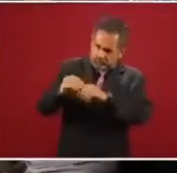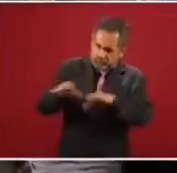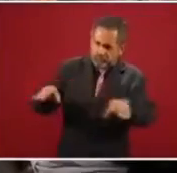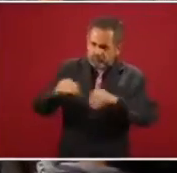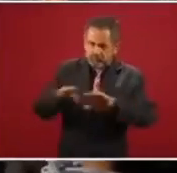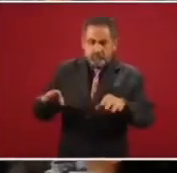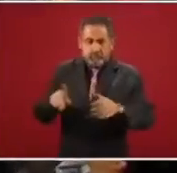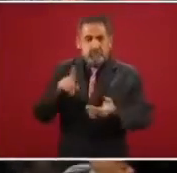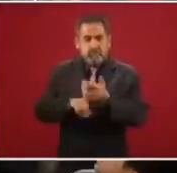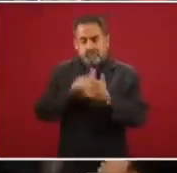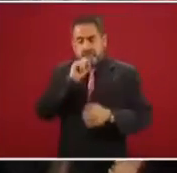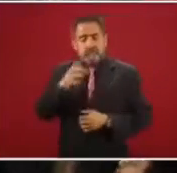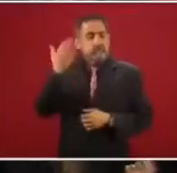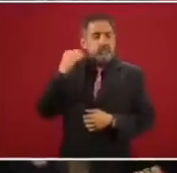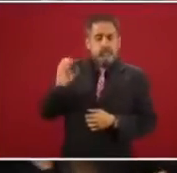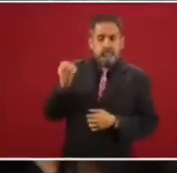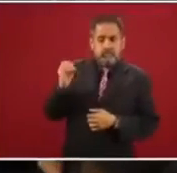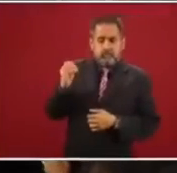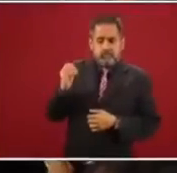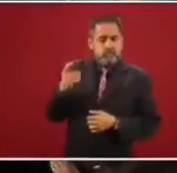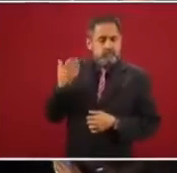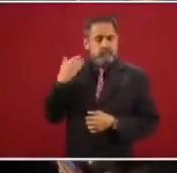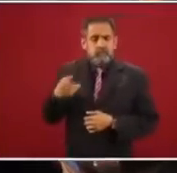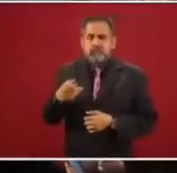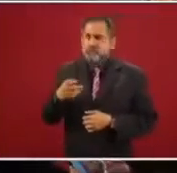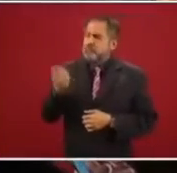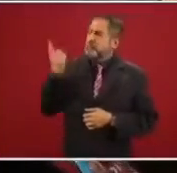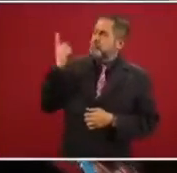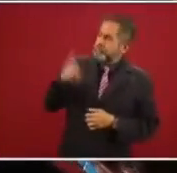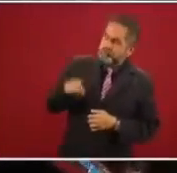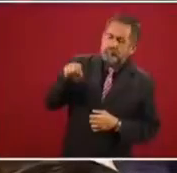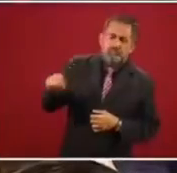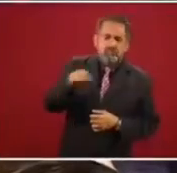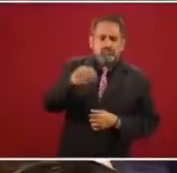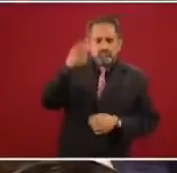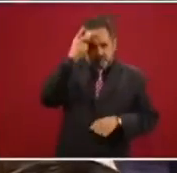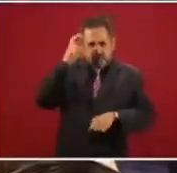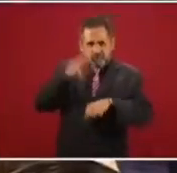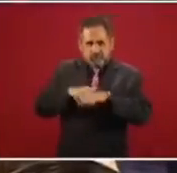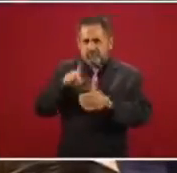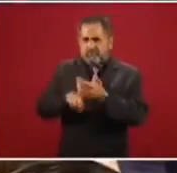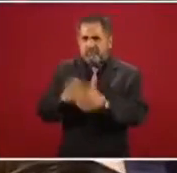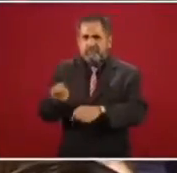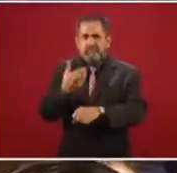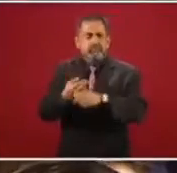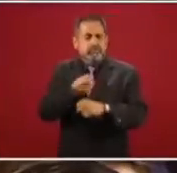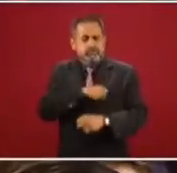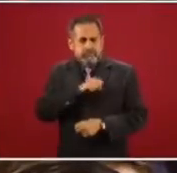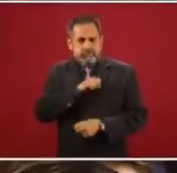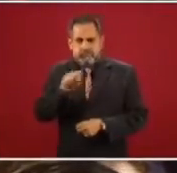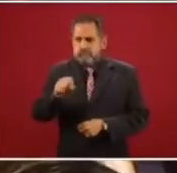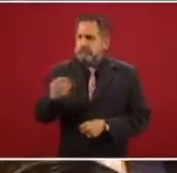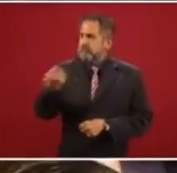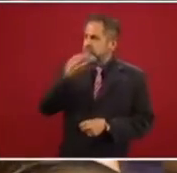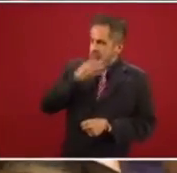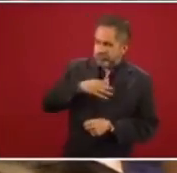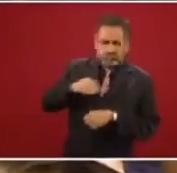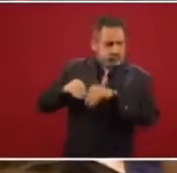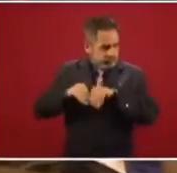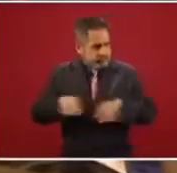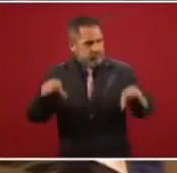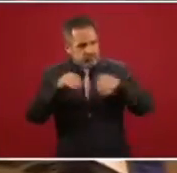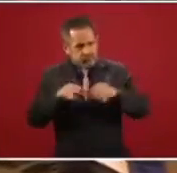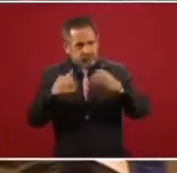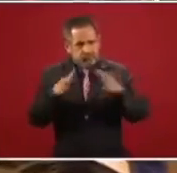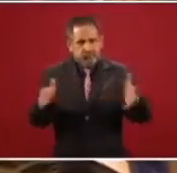cuando llegó en octubre que dijo el presidente él les instruyó a los directores al secretario de salud que lo llegara y que le informará a la población abierta